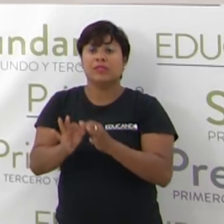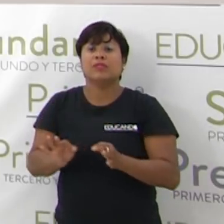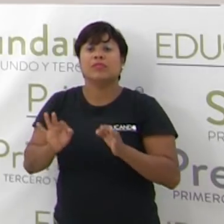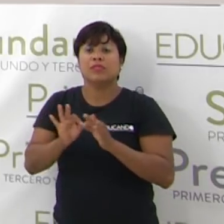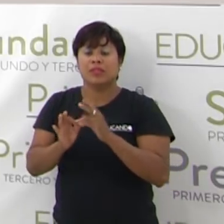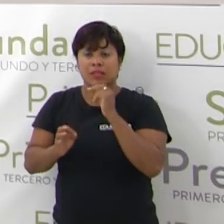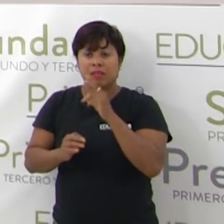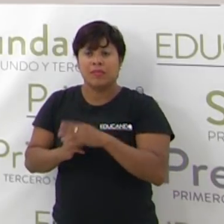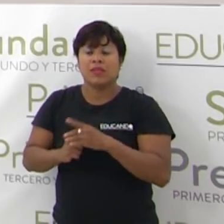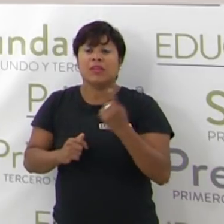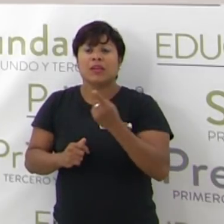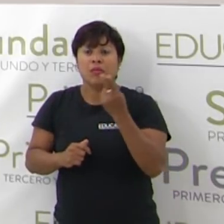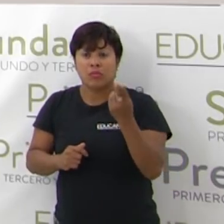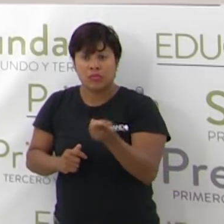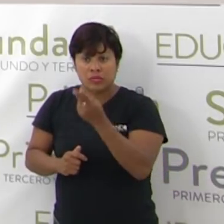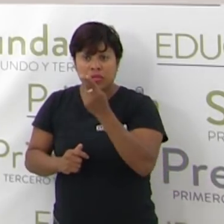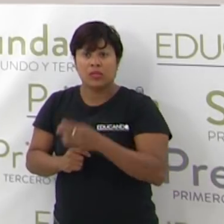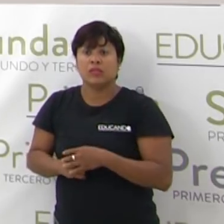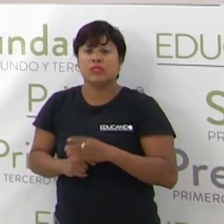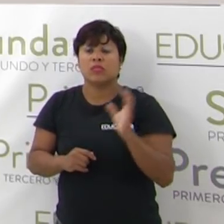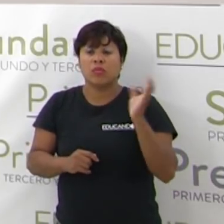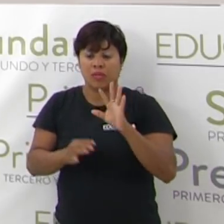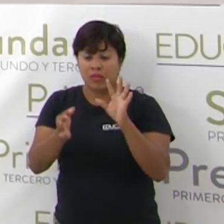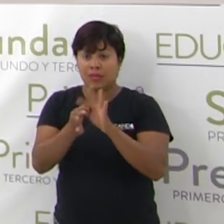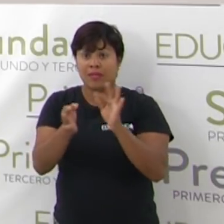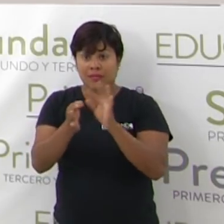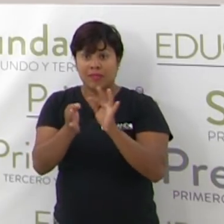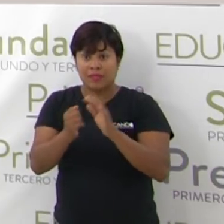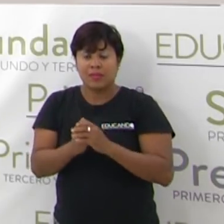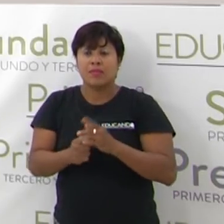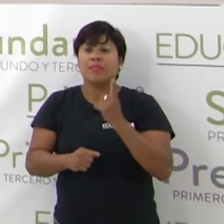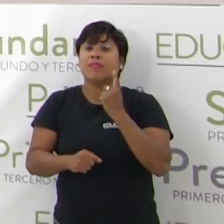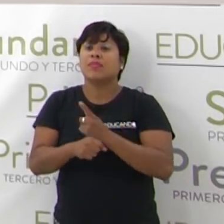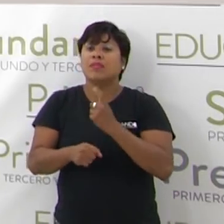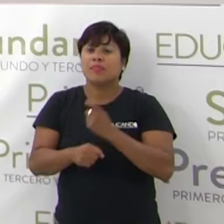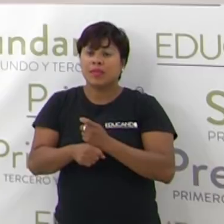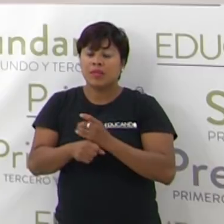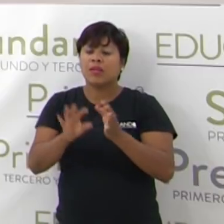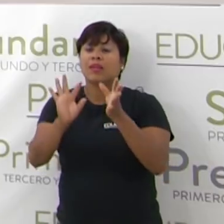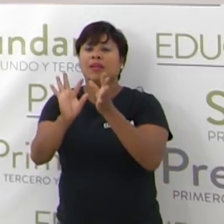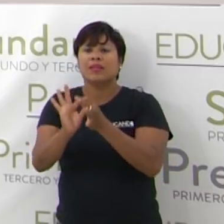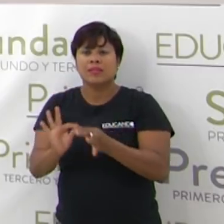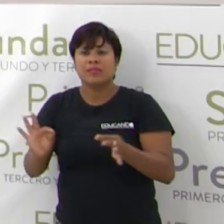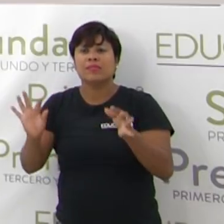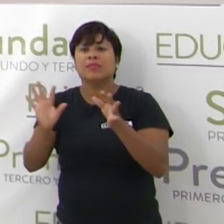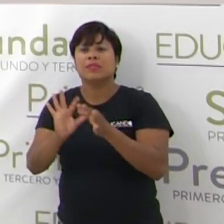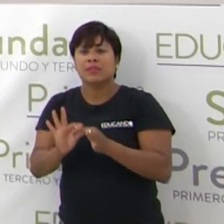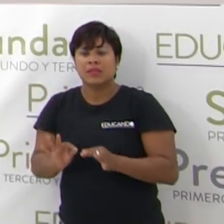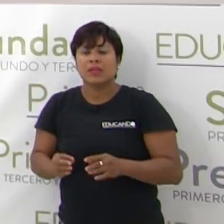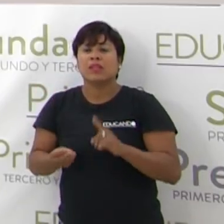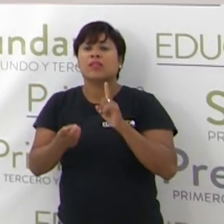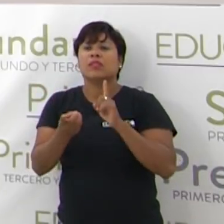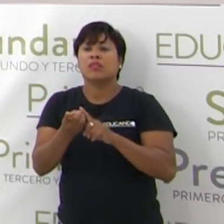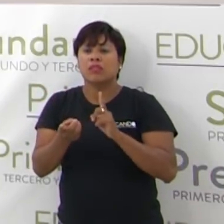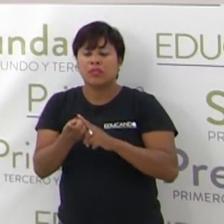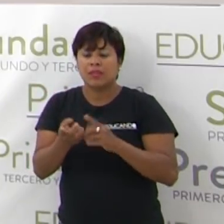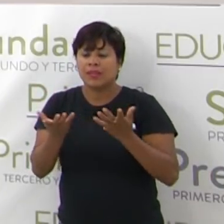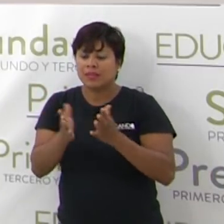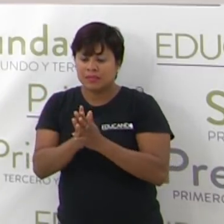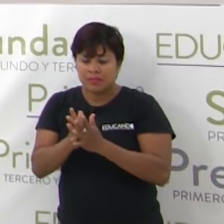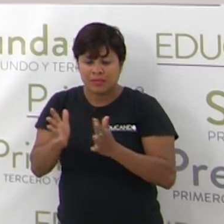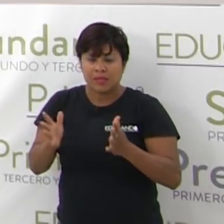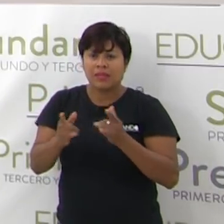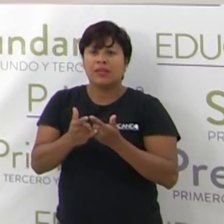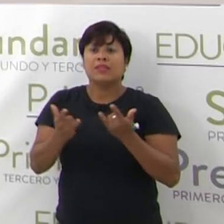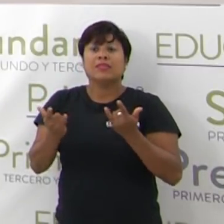también que ustedes, cuando hagan una narración, primero expliquen en dónde se desarrolló la